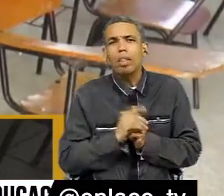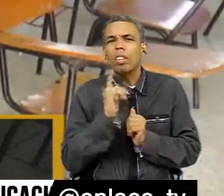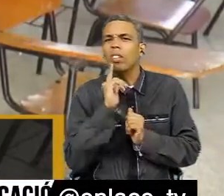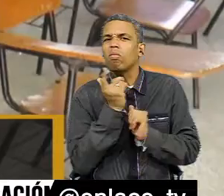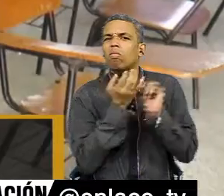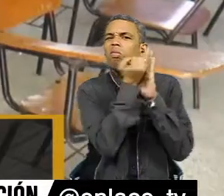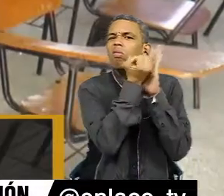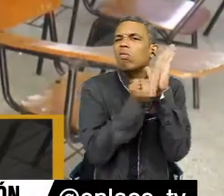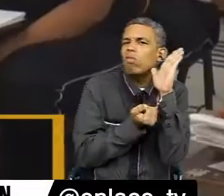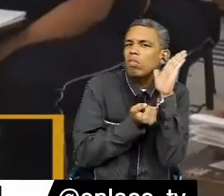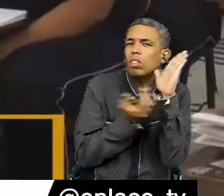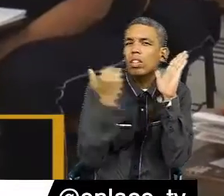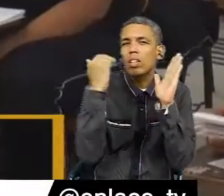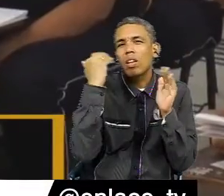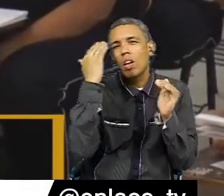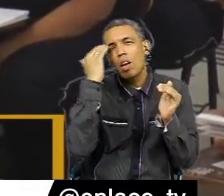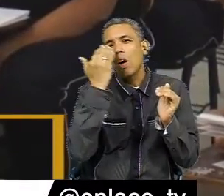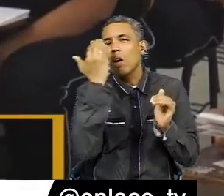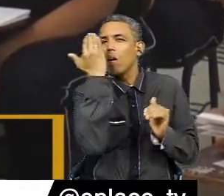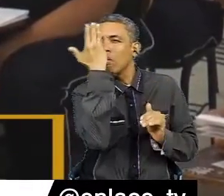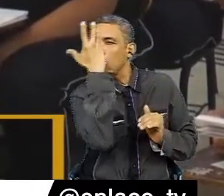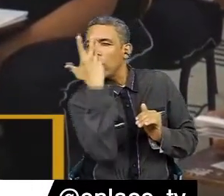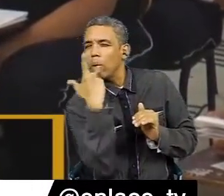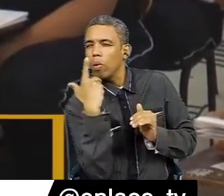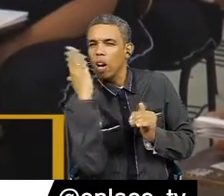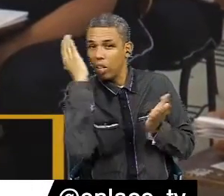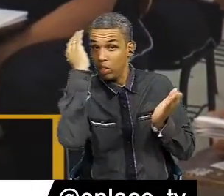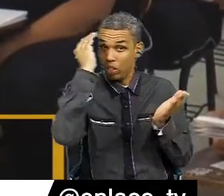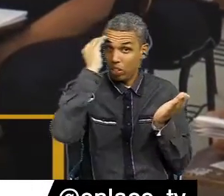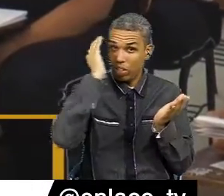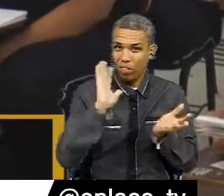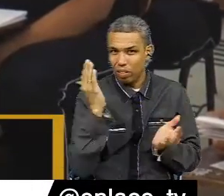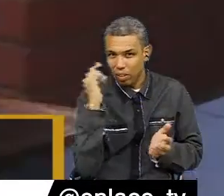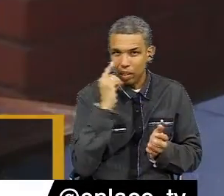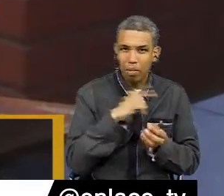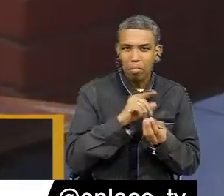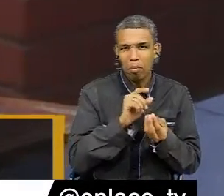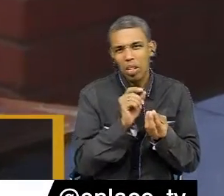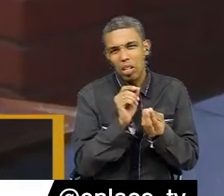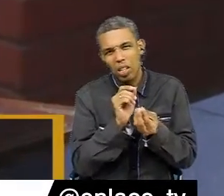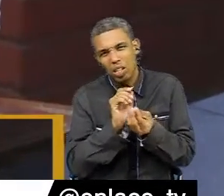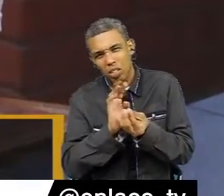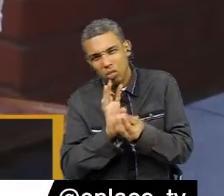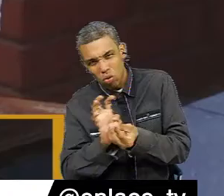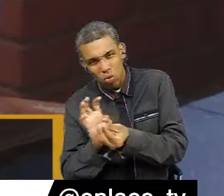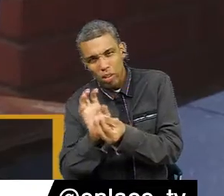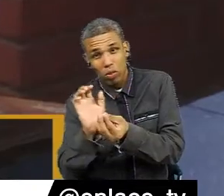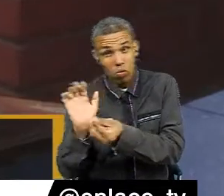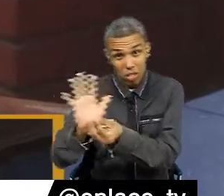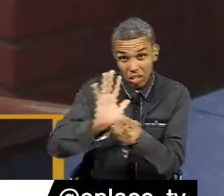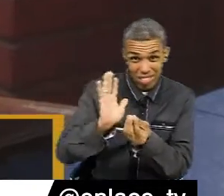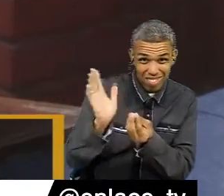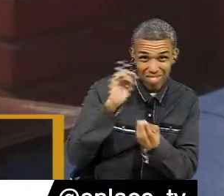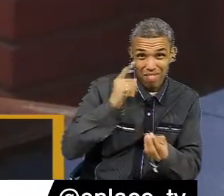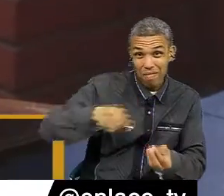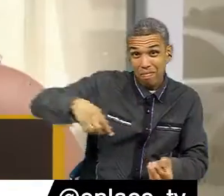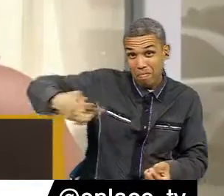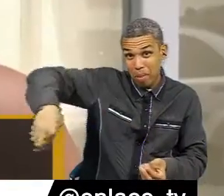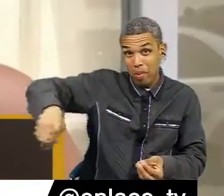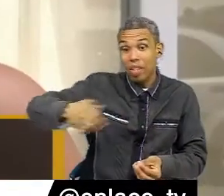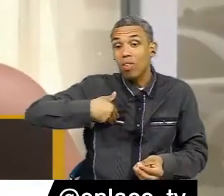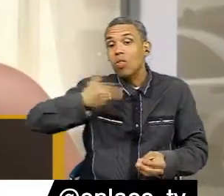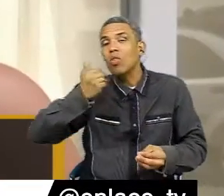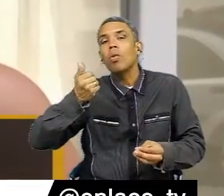SABER, noveno, décimo, 11, tercero y quinto de primaria, y nos dieron ese reconocimiento.